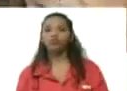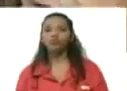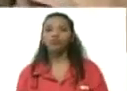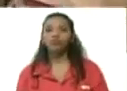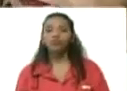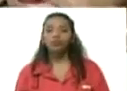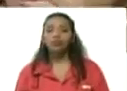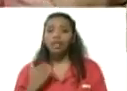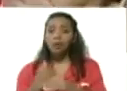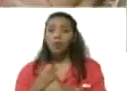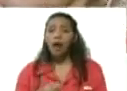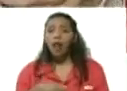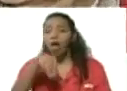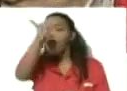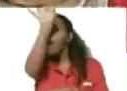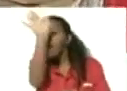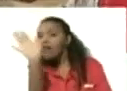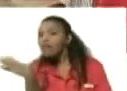Parece un elefante